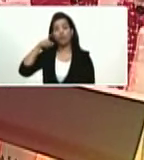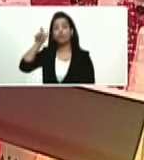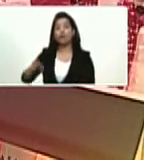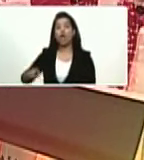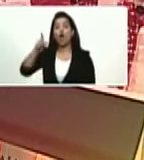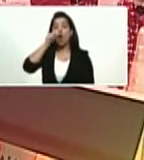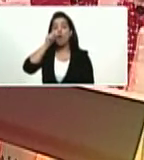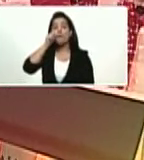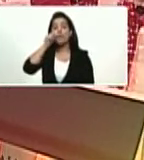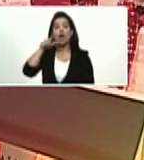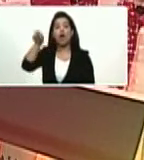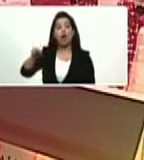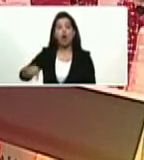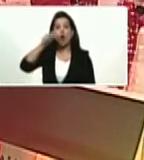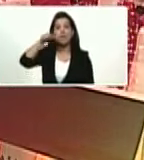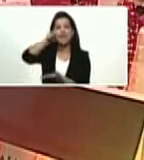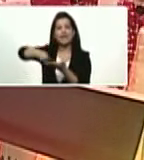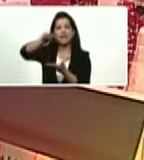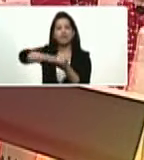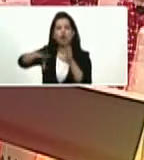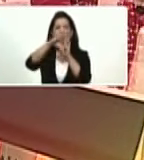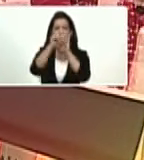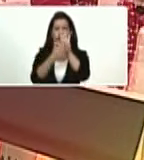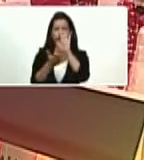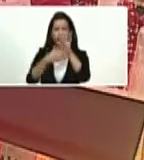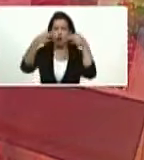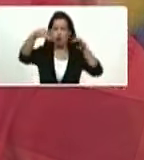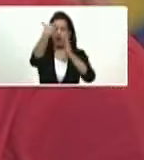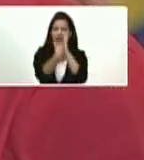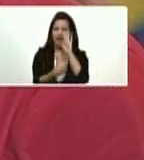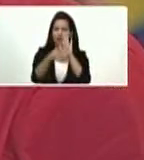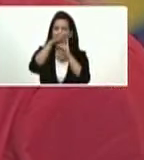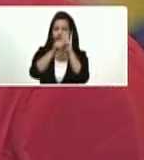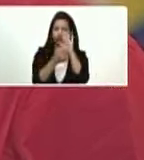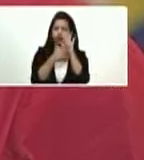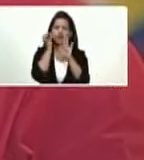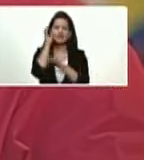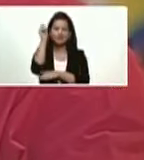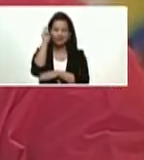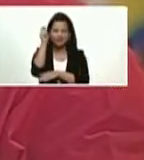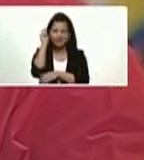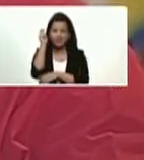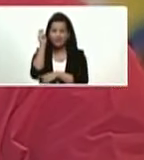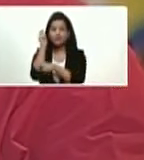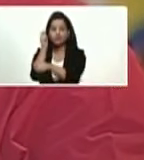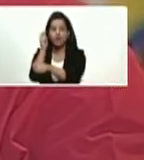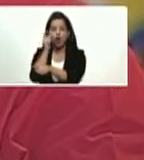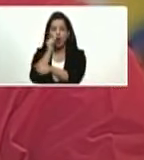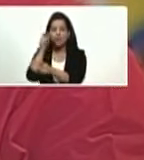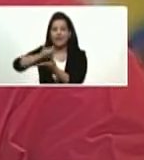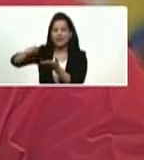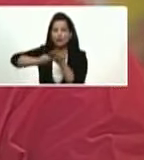del preámbulo de la Constitución, donde plantea que